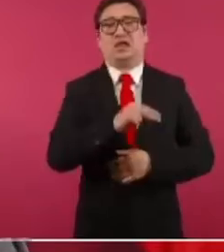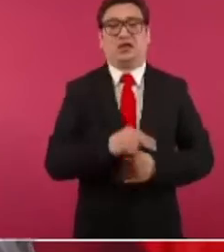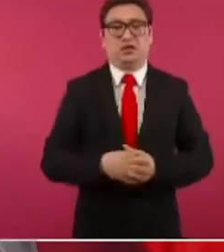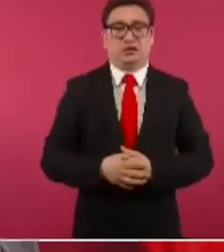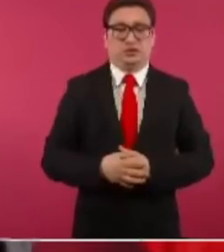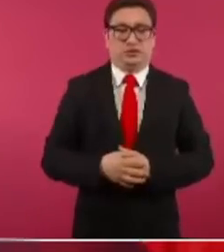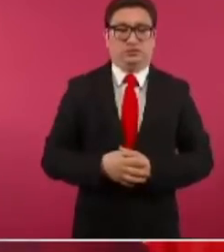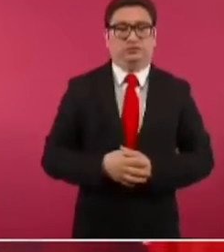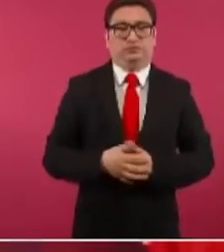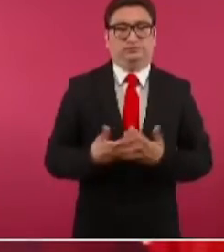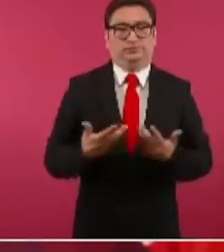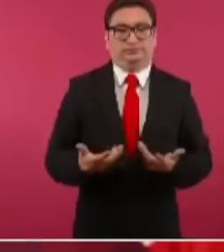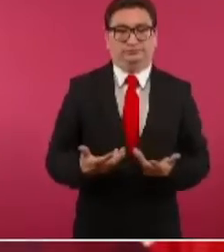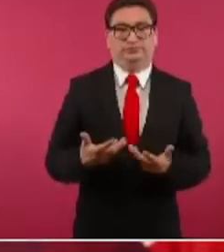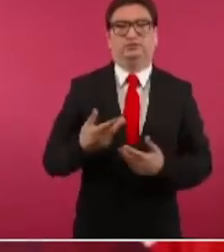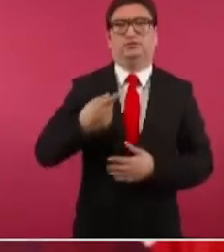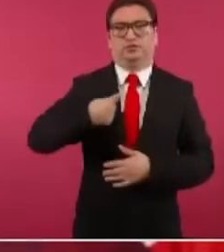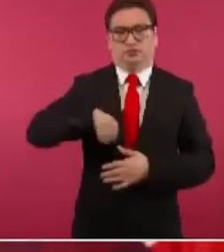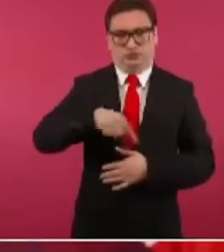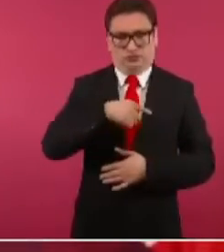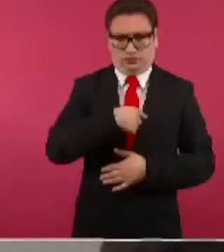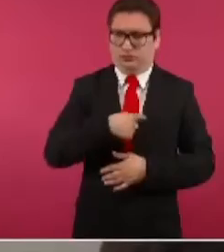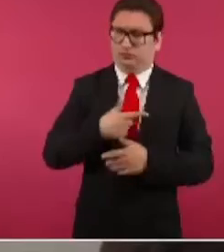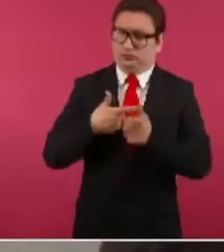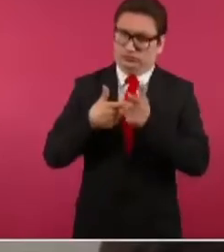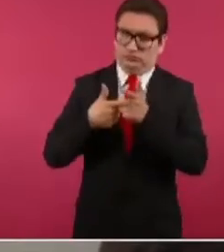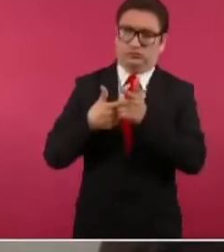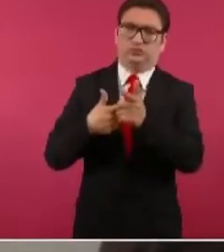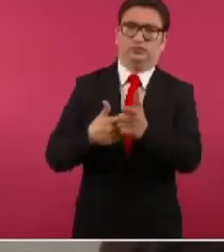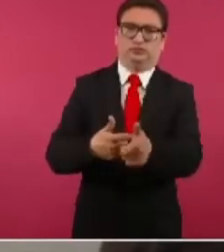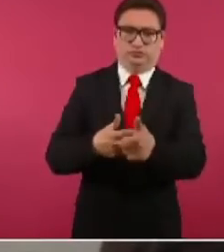pero desde luego nosotros vamos a